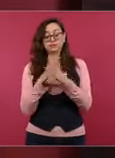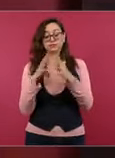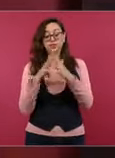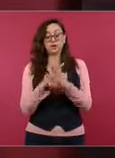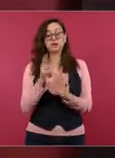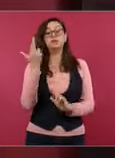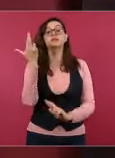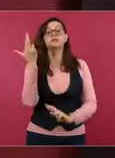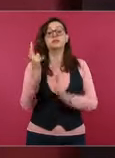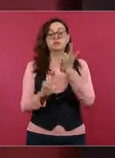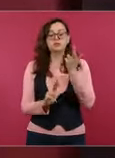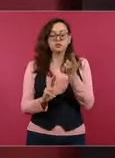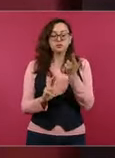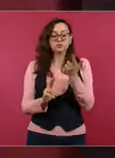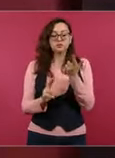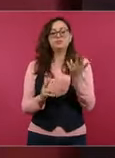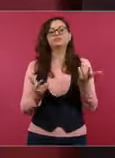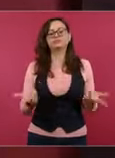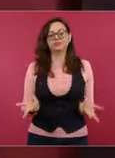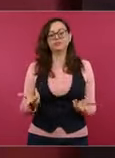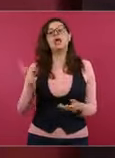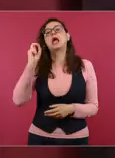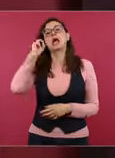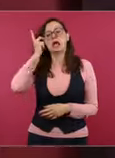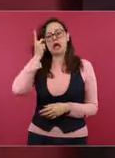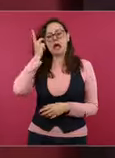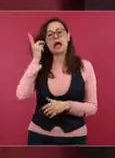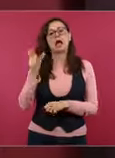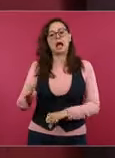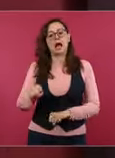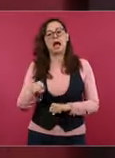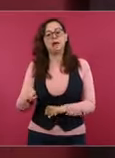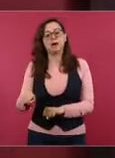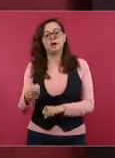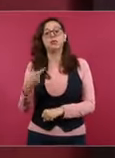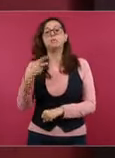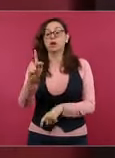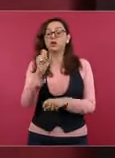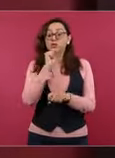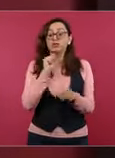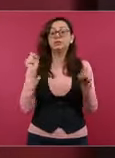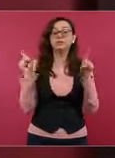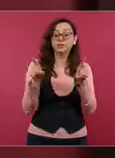se hizo a caballo y en ferrocarril.